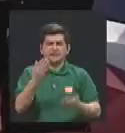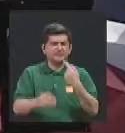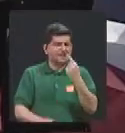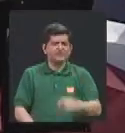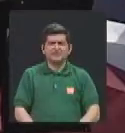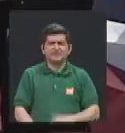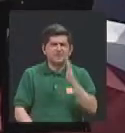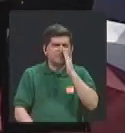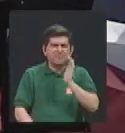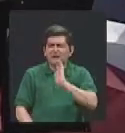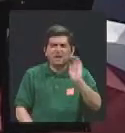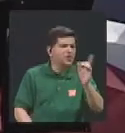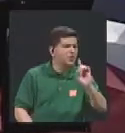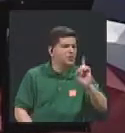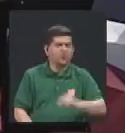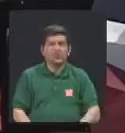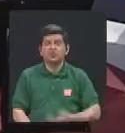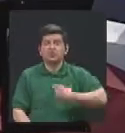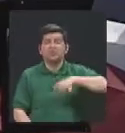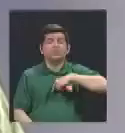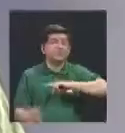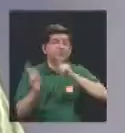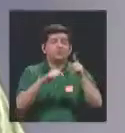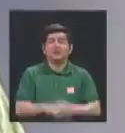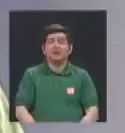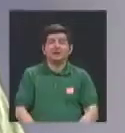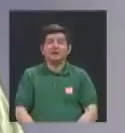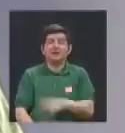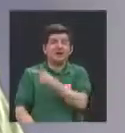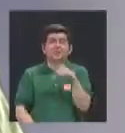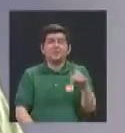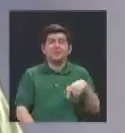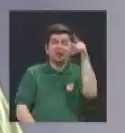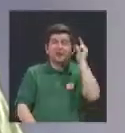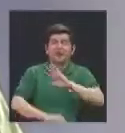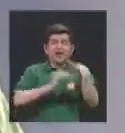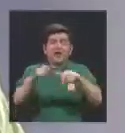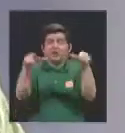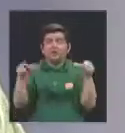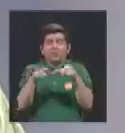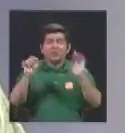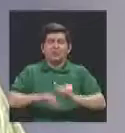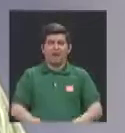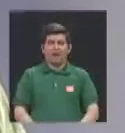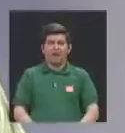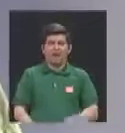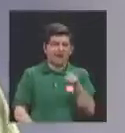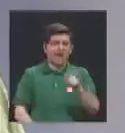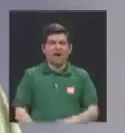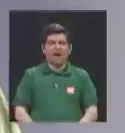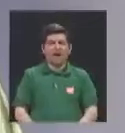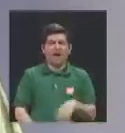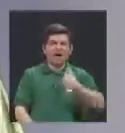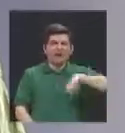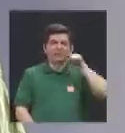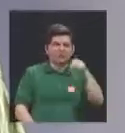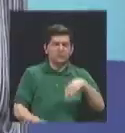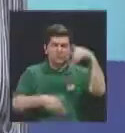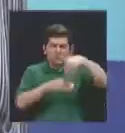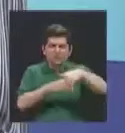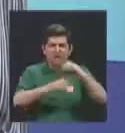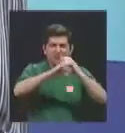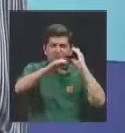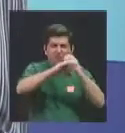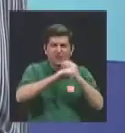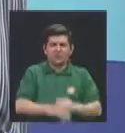principio, nos unimos de una manera que parecemos siameses, ¿no? Hay una cosa así, pero fíjate que